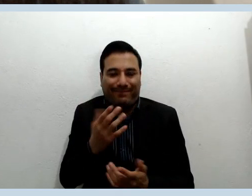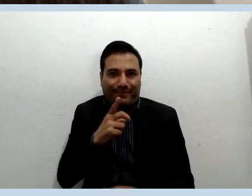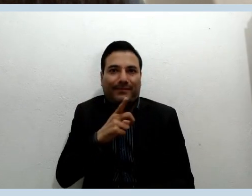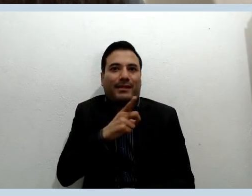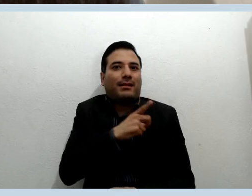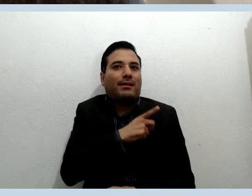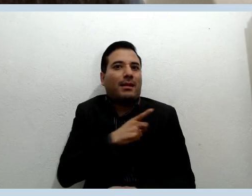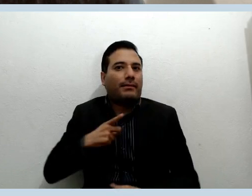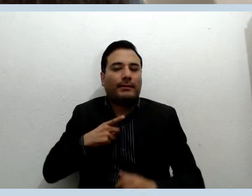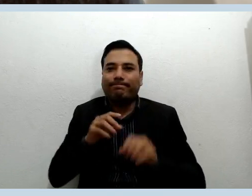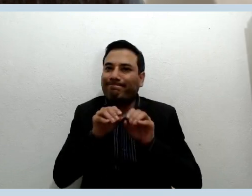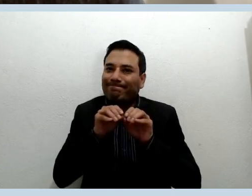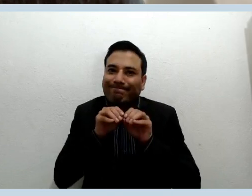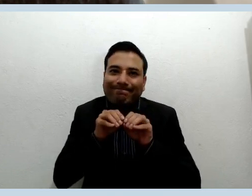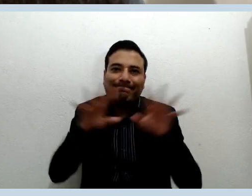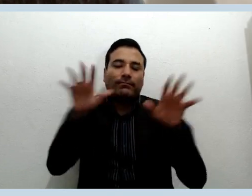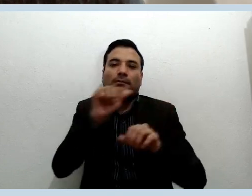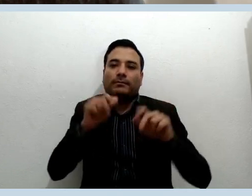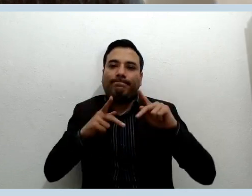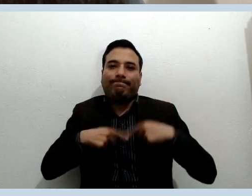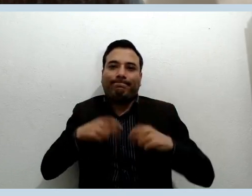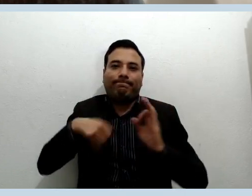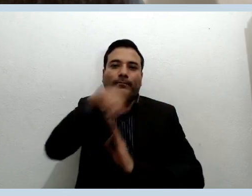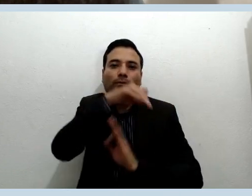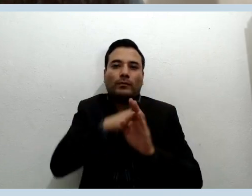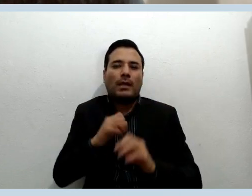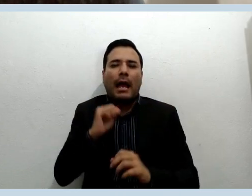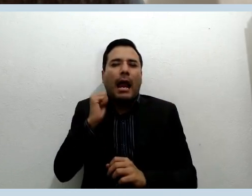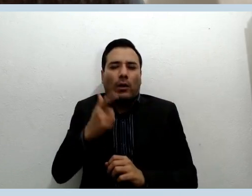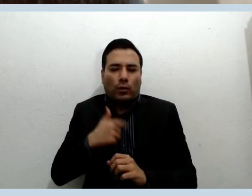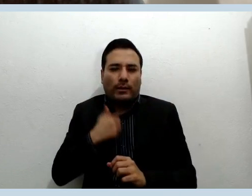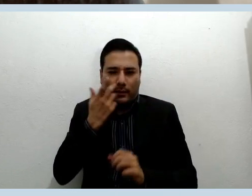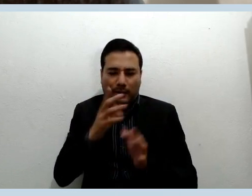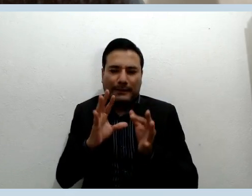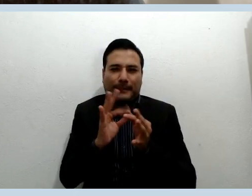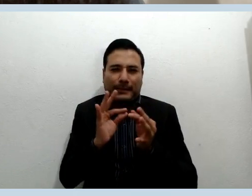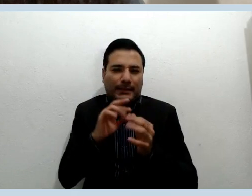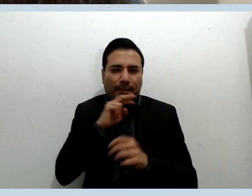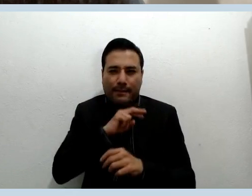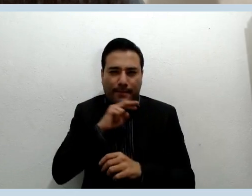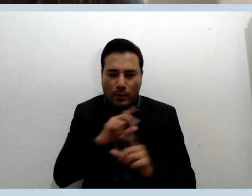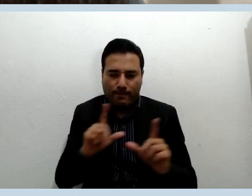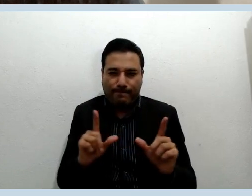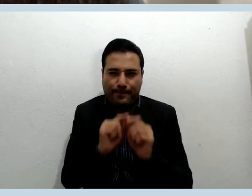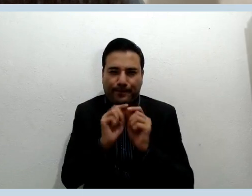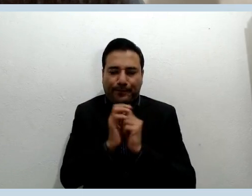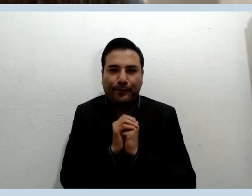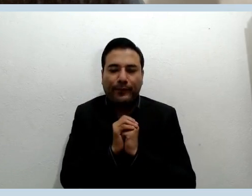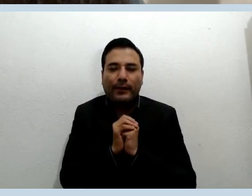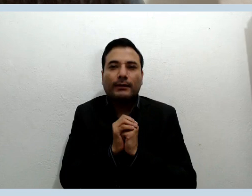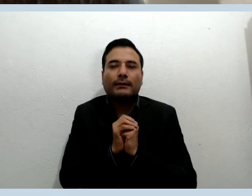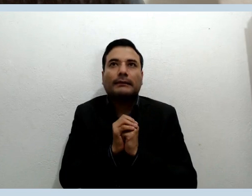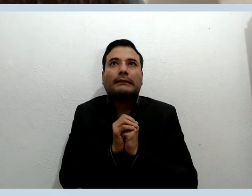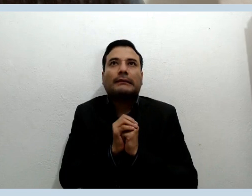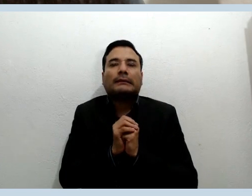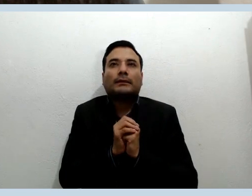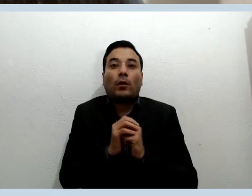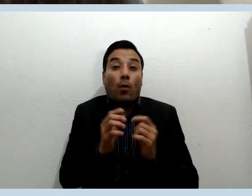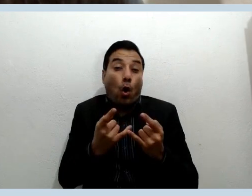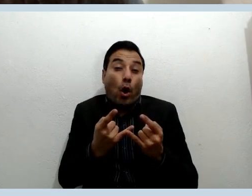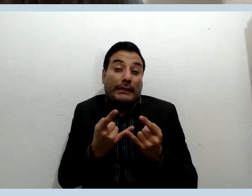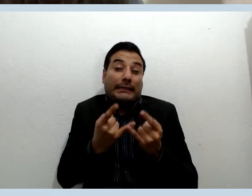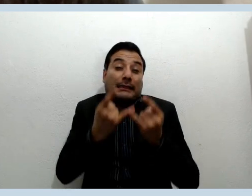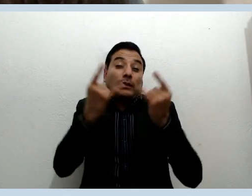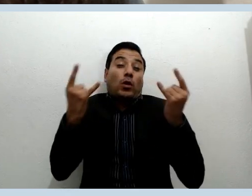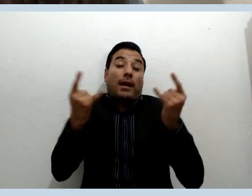eh yo quería decir algo rid que si bien es es top no es top cinco de apuntes